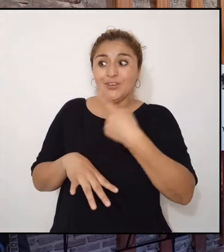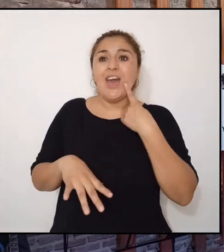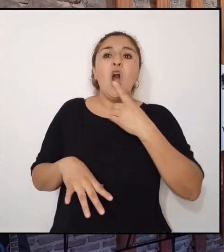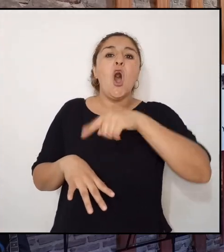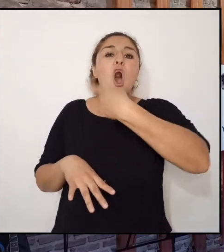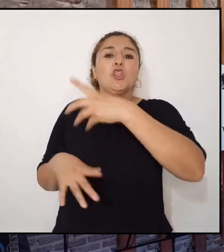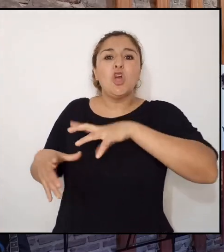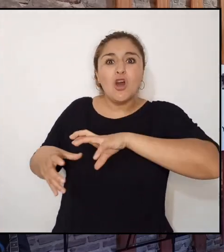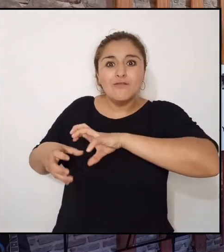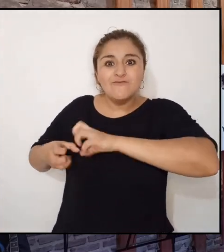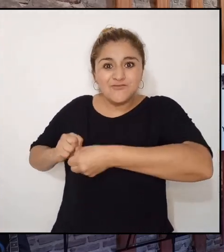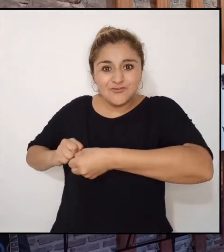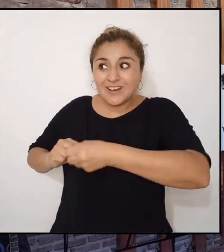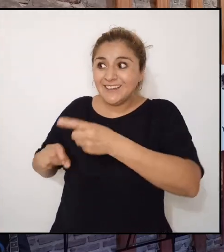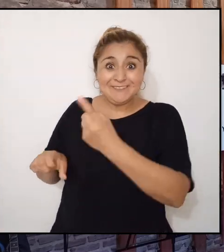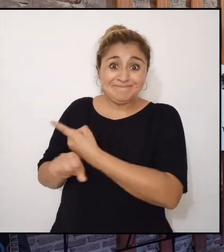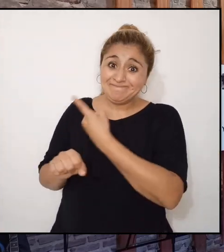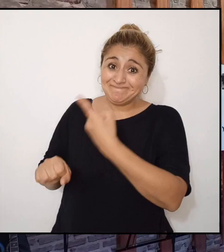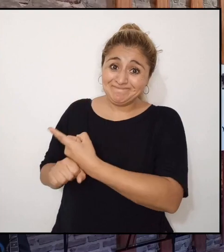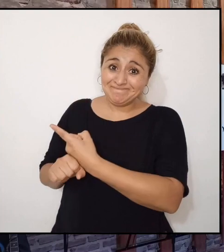¡Superman!